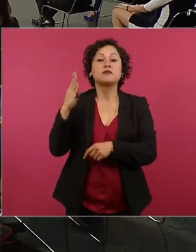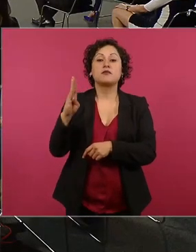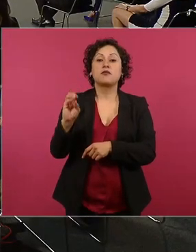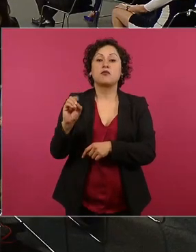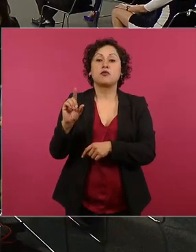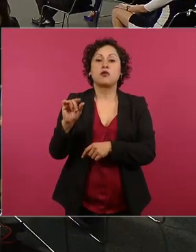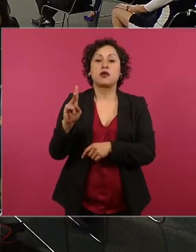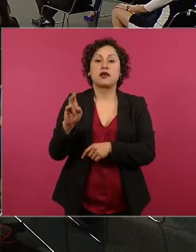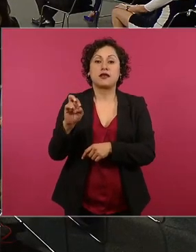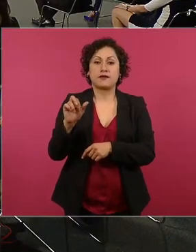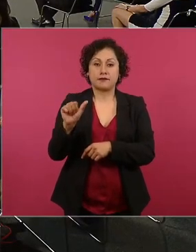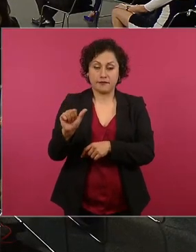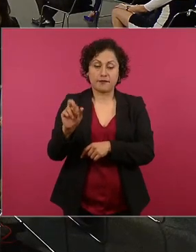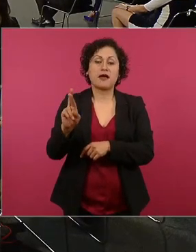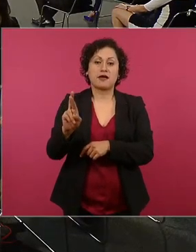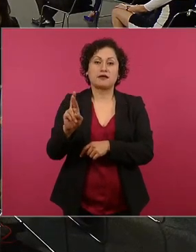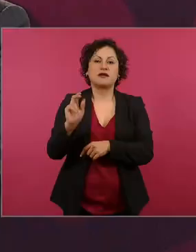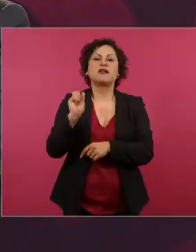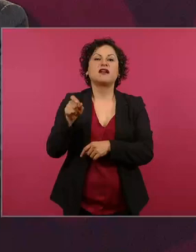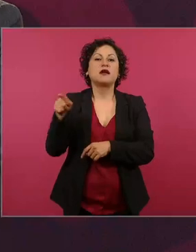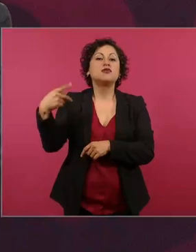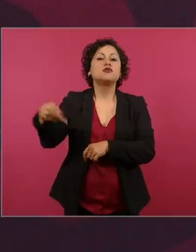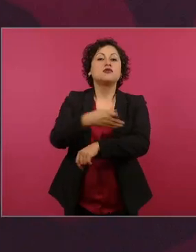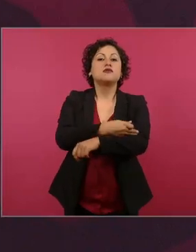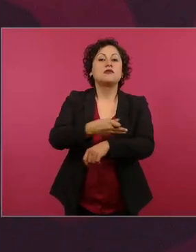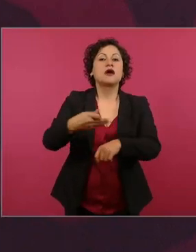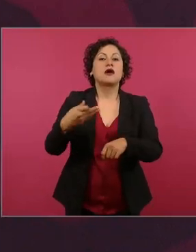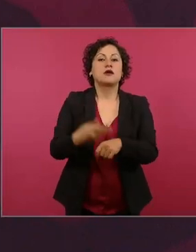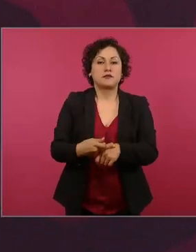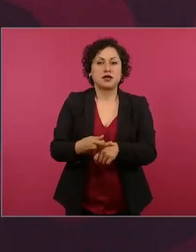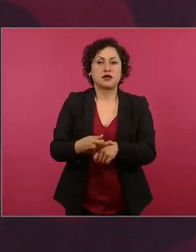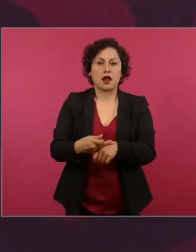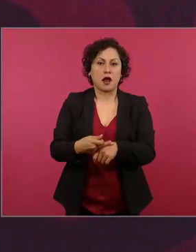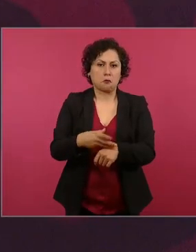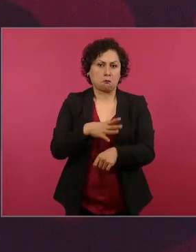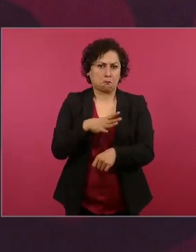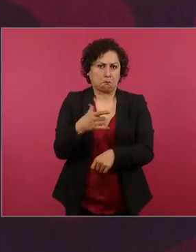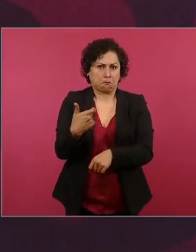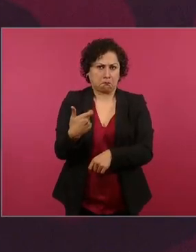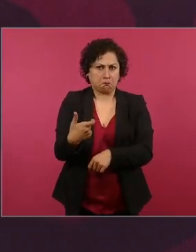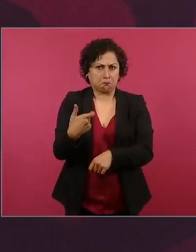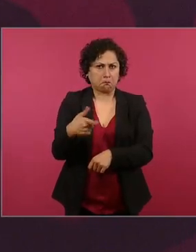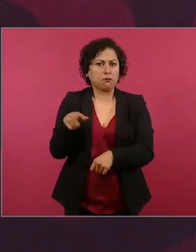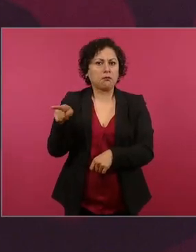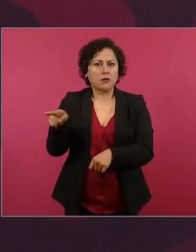era de una familia acomodada, tenía su maestro particular